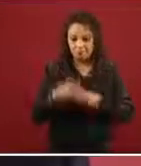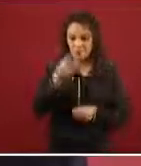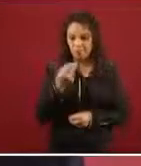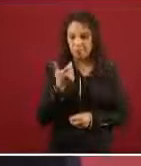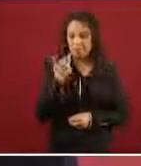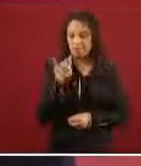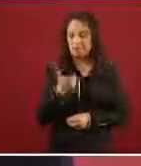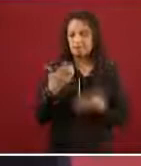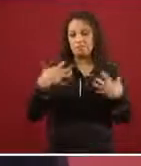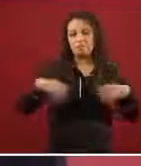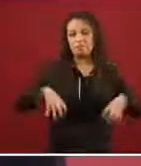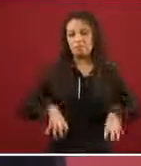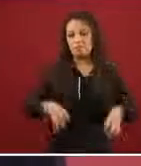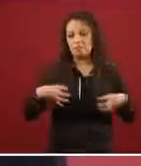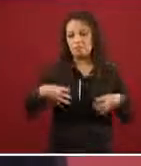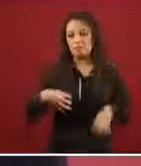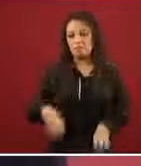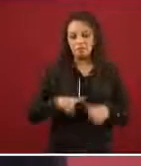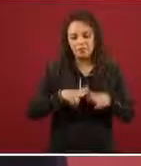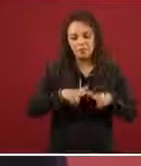mundo.